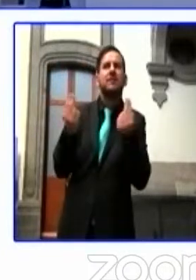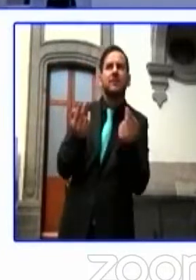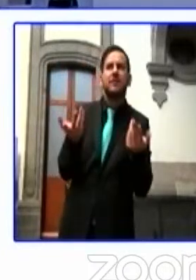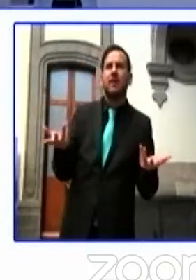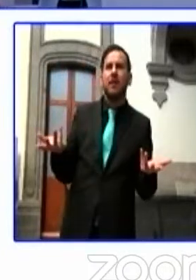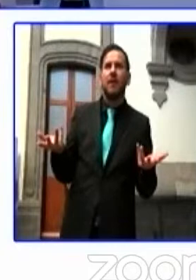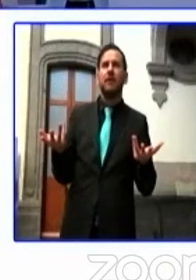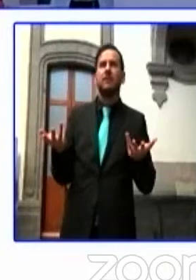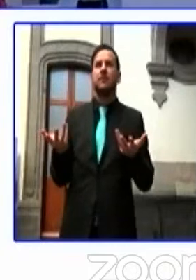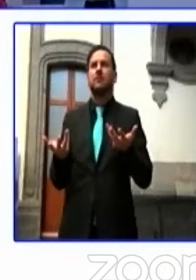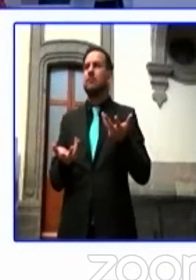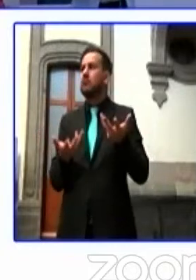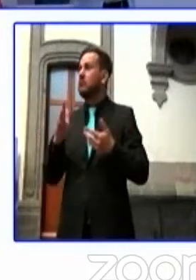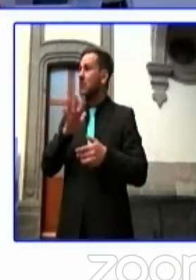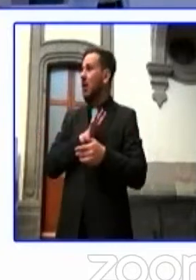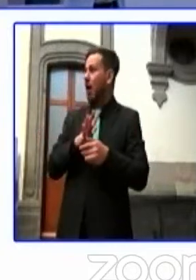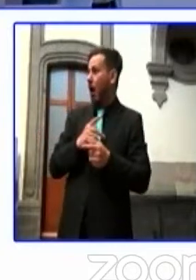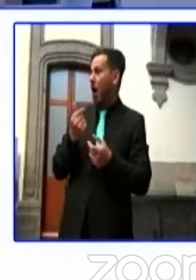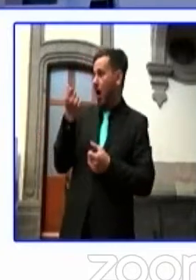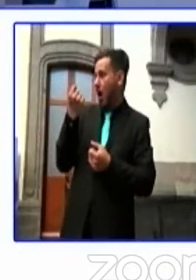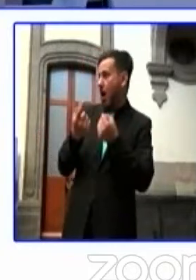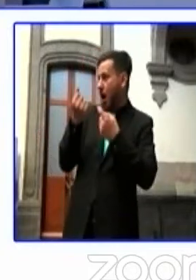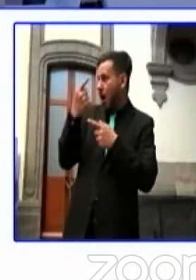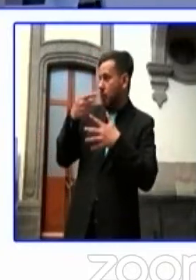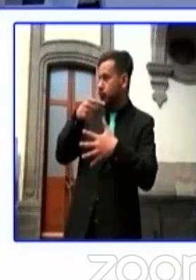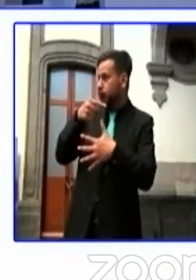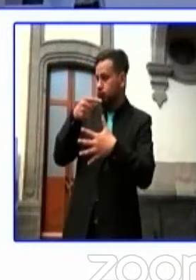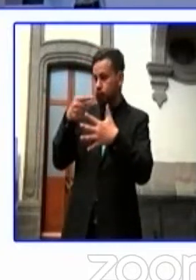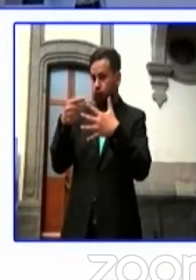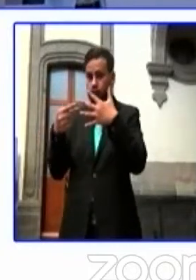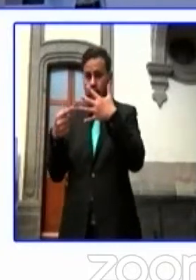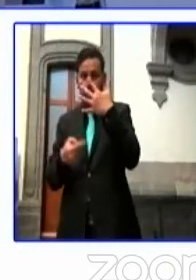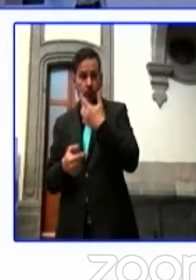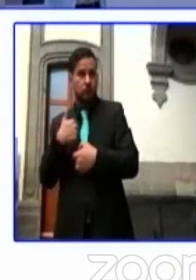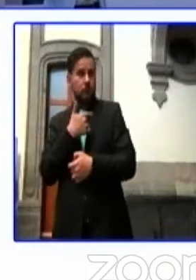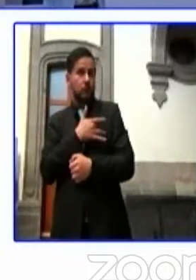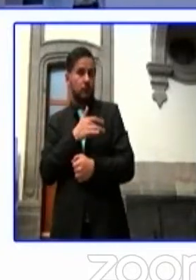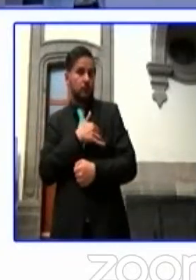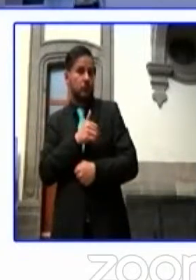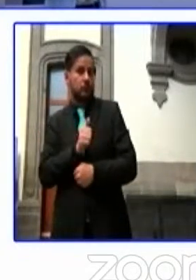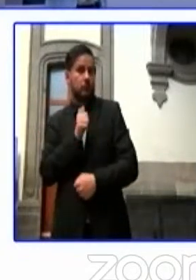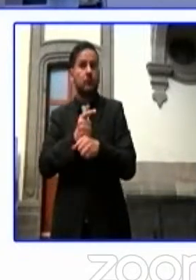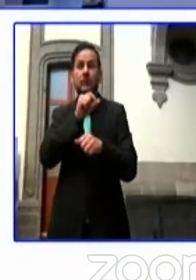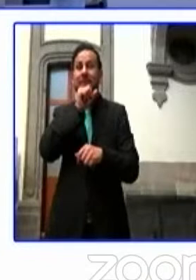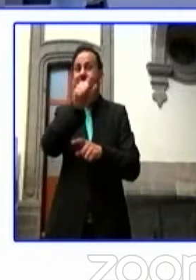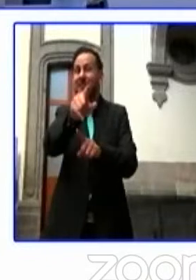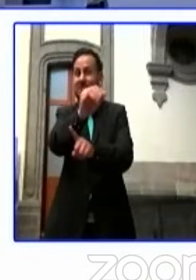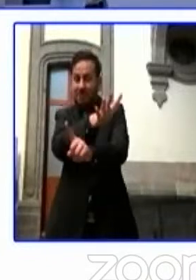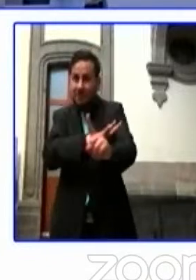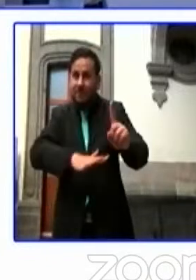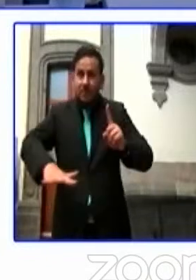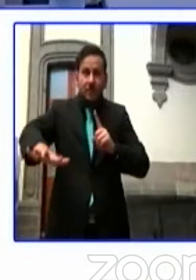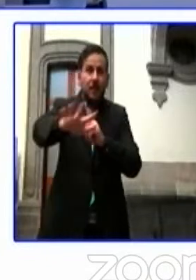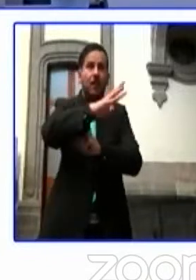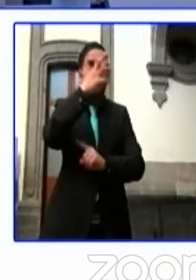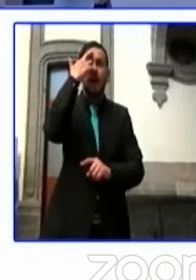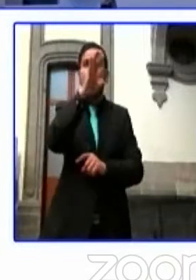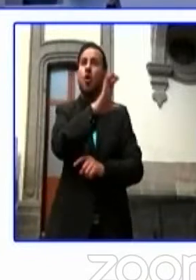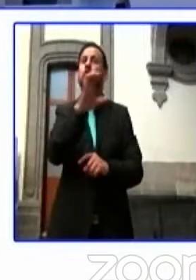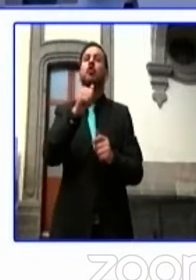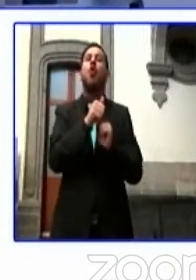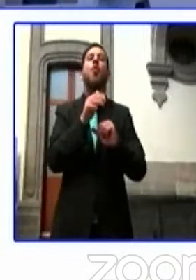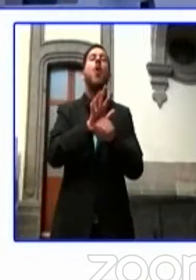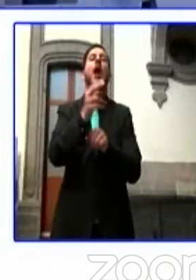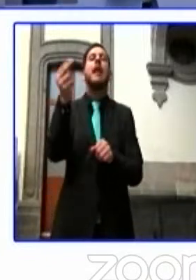pues bueno, estas son algunas de ellas, ¿no? Justo ahí identificamos que la misma población reconocía la necesidad de tener